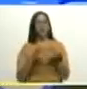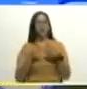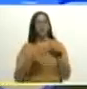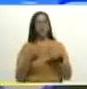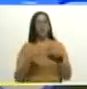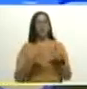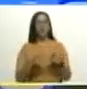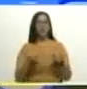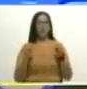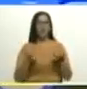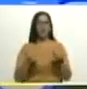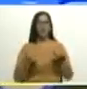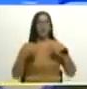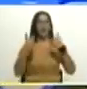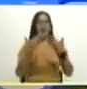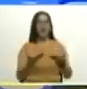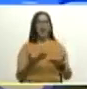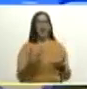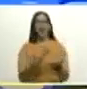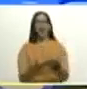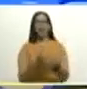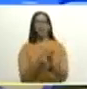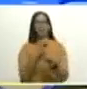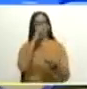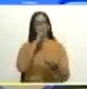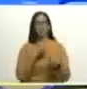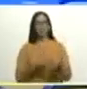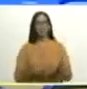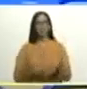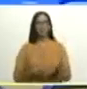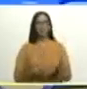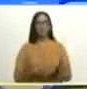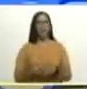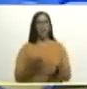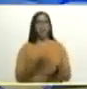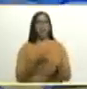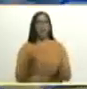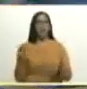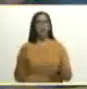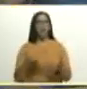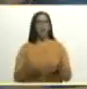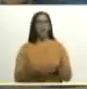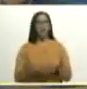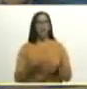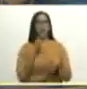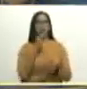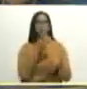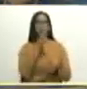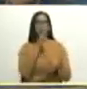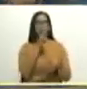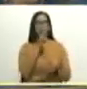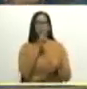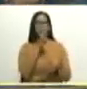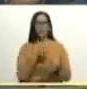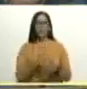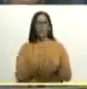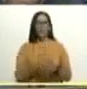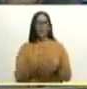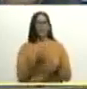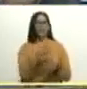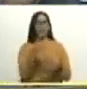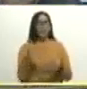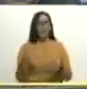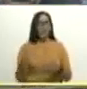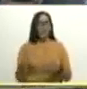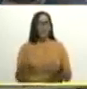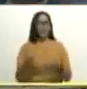productivas. Eso de aquí hasta final de año, presidente. Correcto. Buenas noticias, pues. Cada quien tome